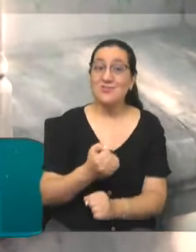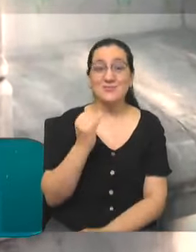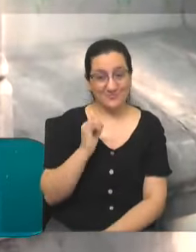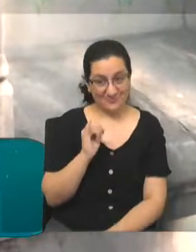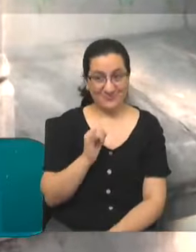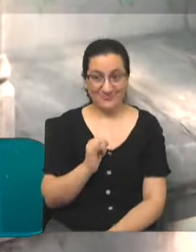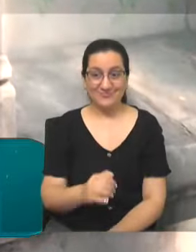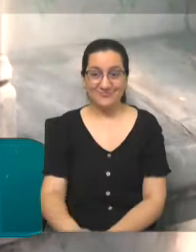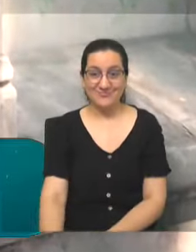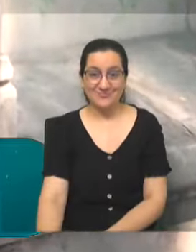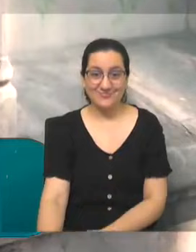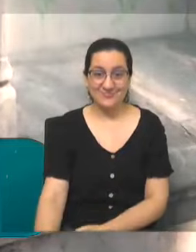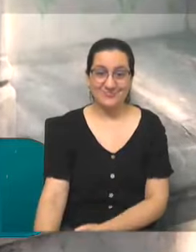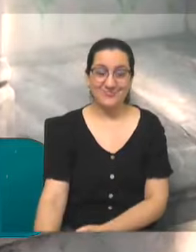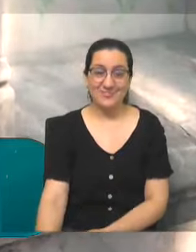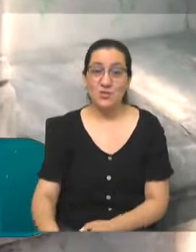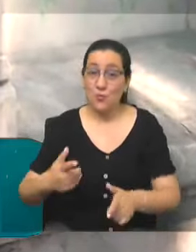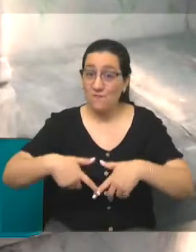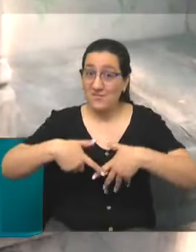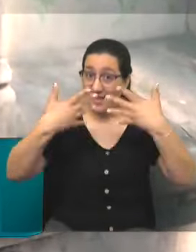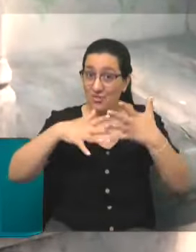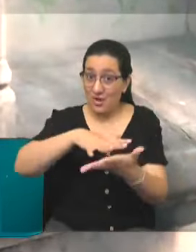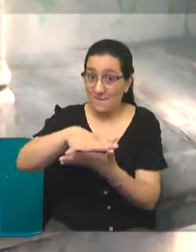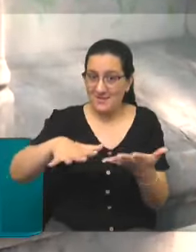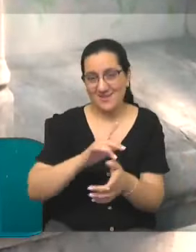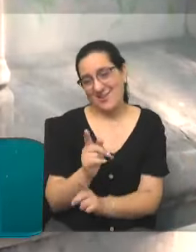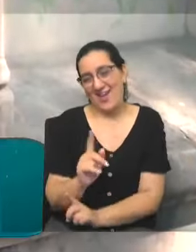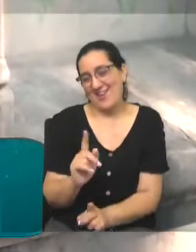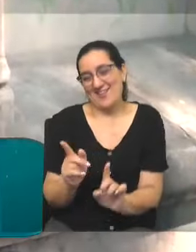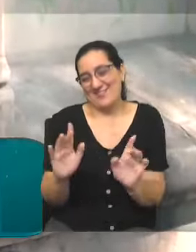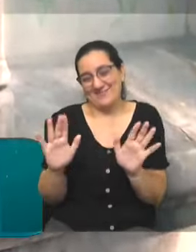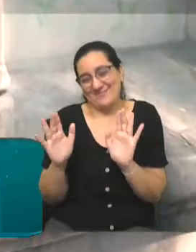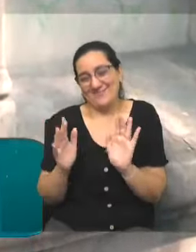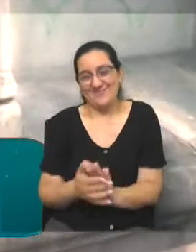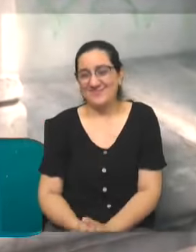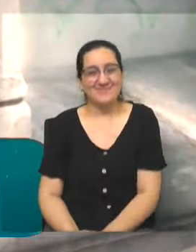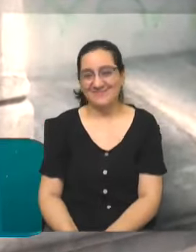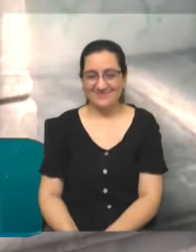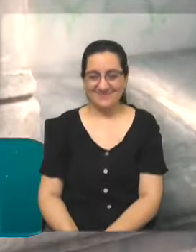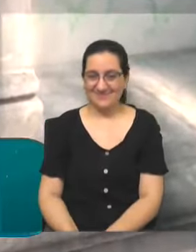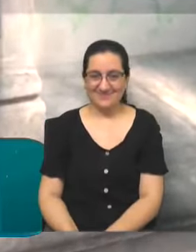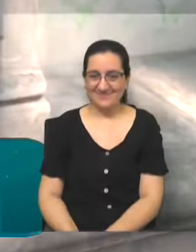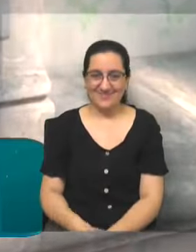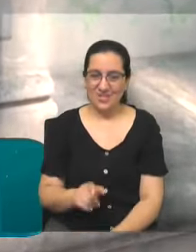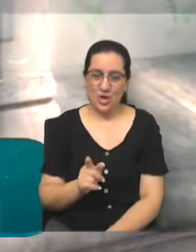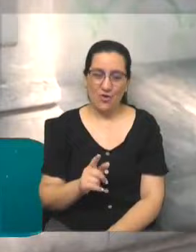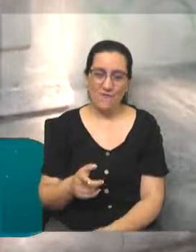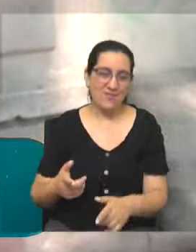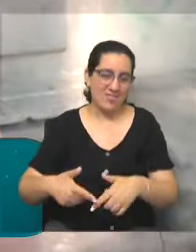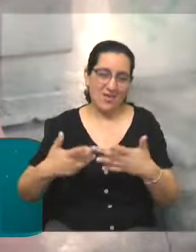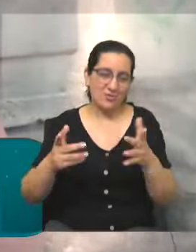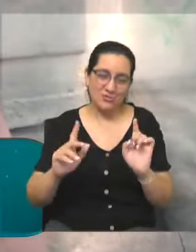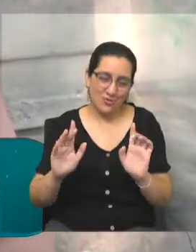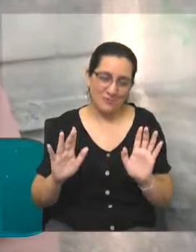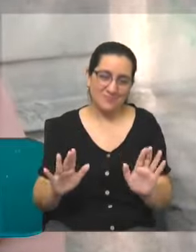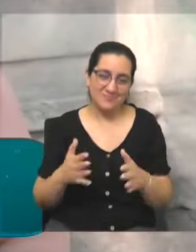qué subió. Lindo. ¿Anduvo en los festejos ahí en la Plaza de las Misiones? No, no tanto. En esa no ando. Qué